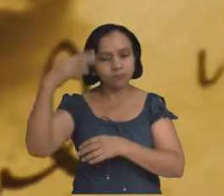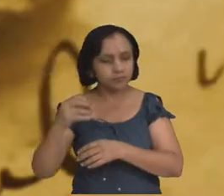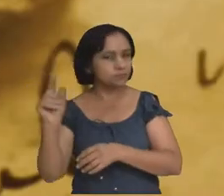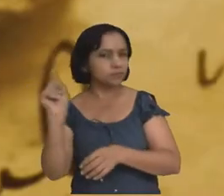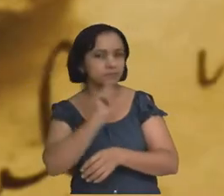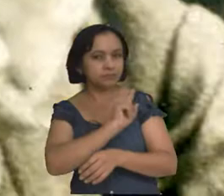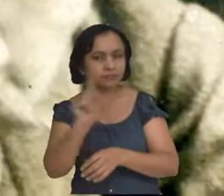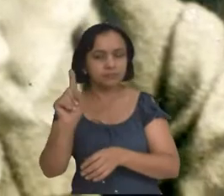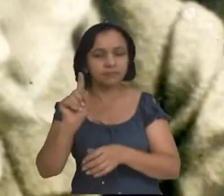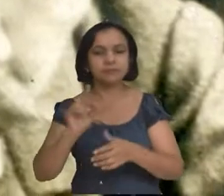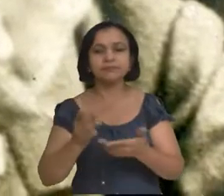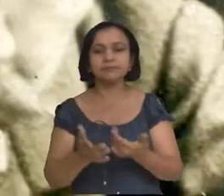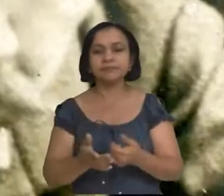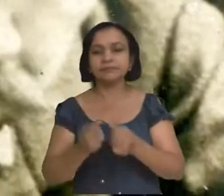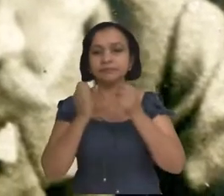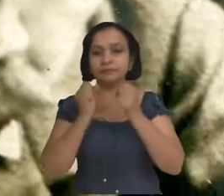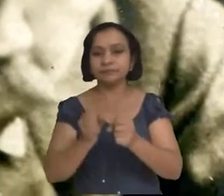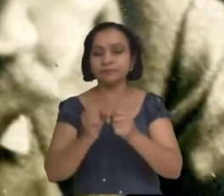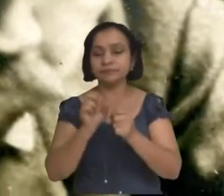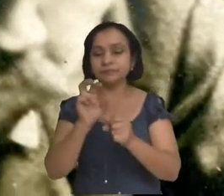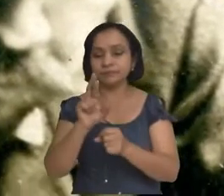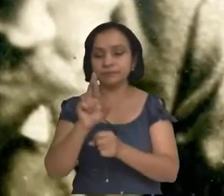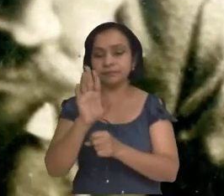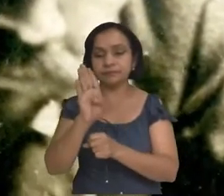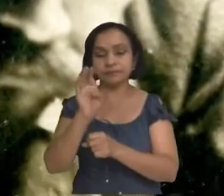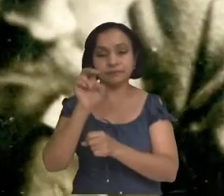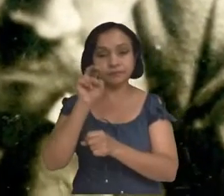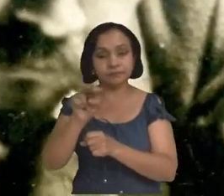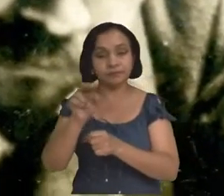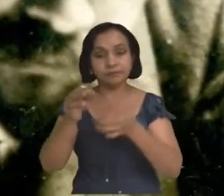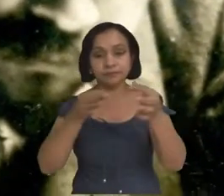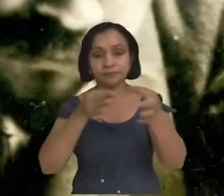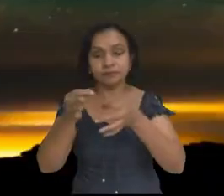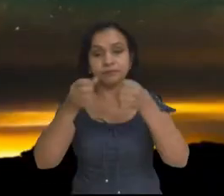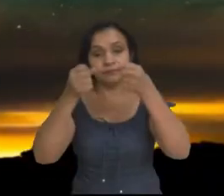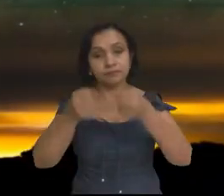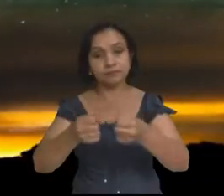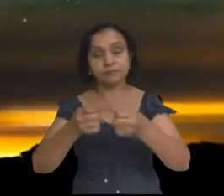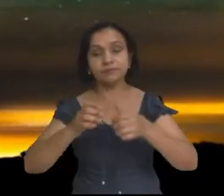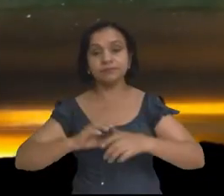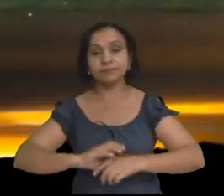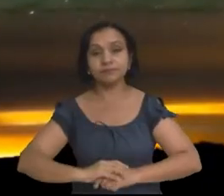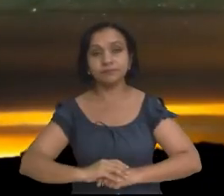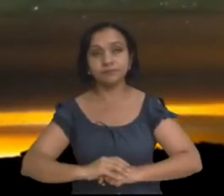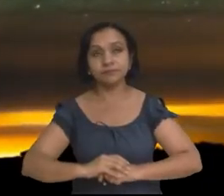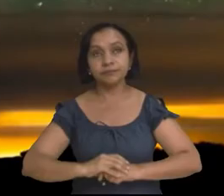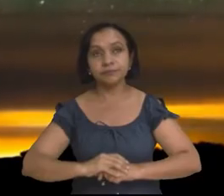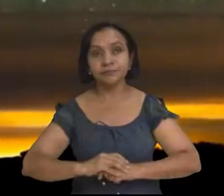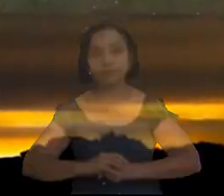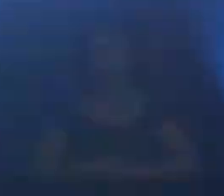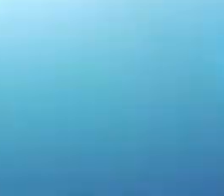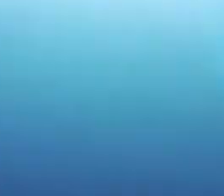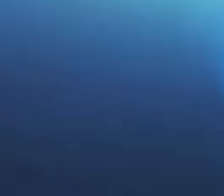declina. Con cámara de Ronald Ruiz, informó para el canal parlamentario Jonathan Castro.